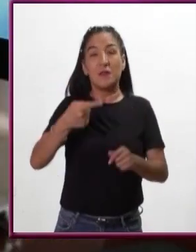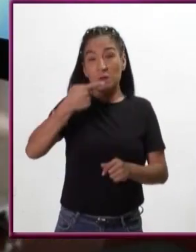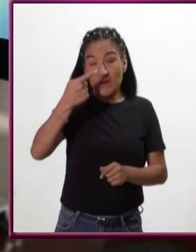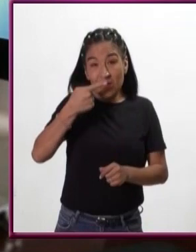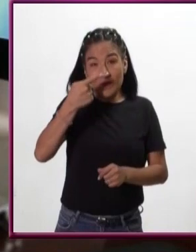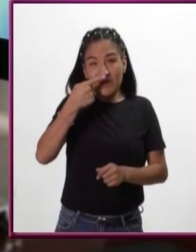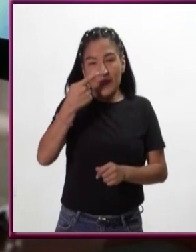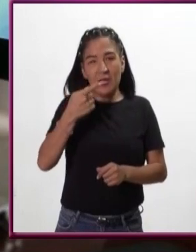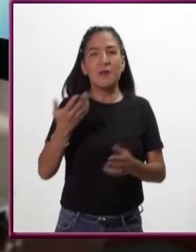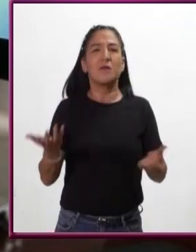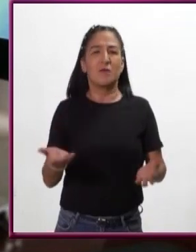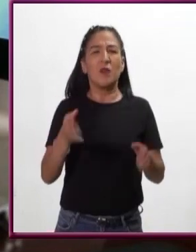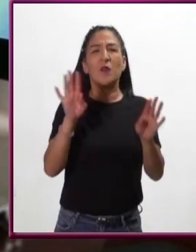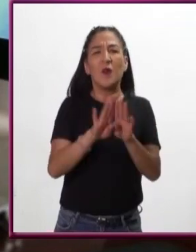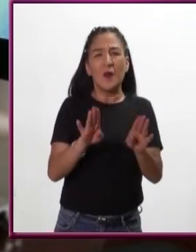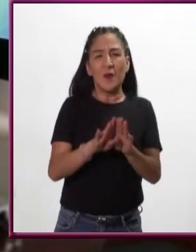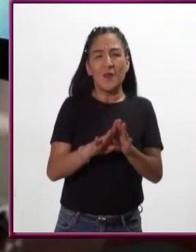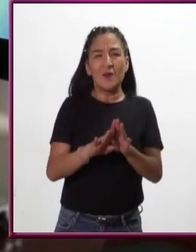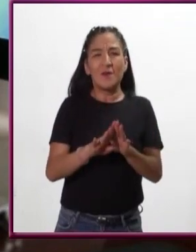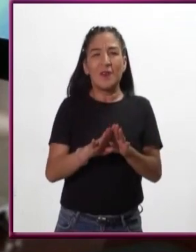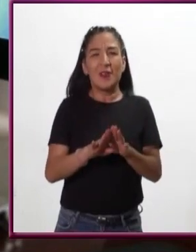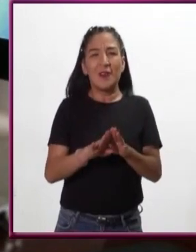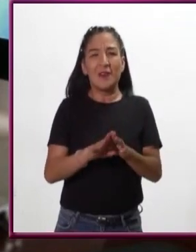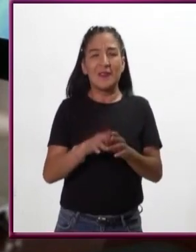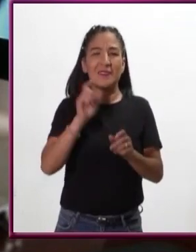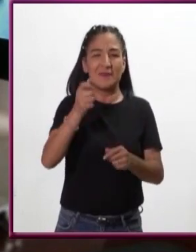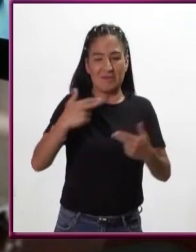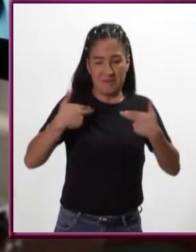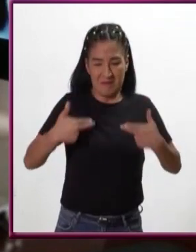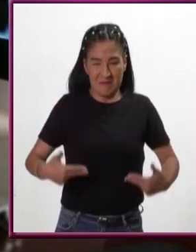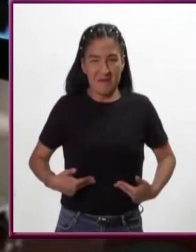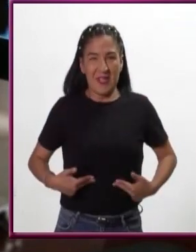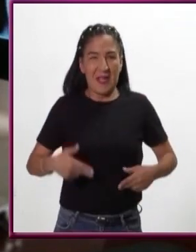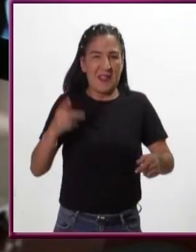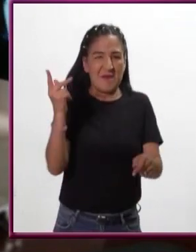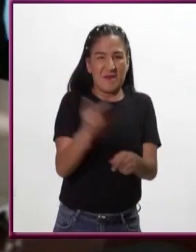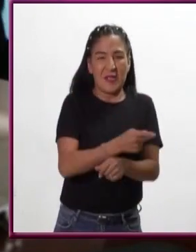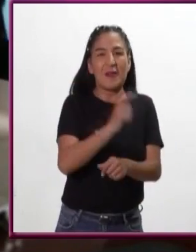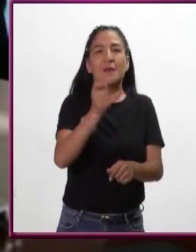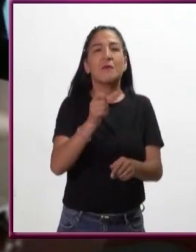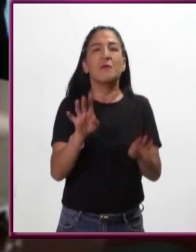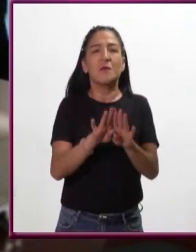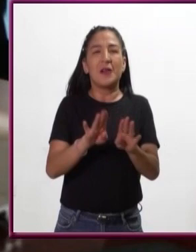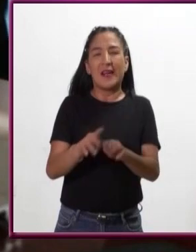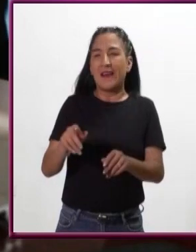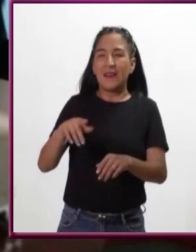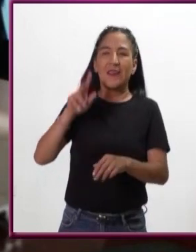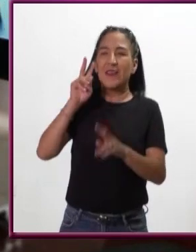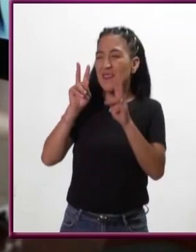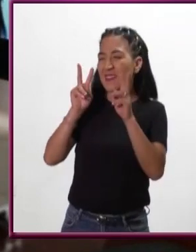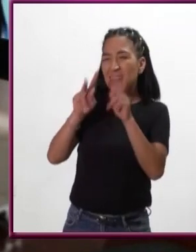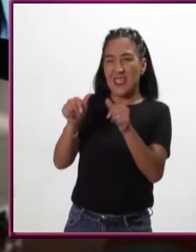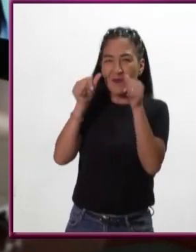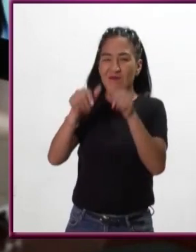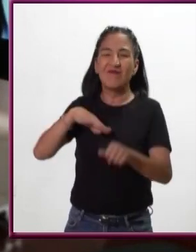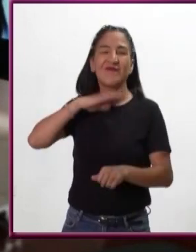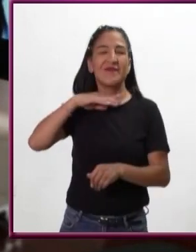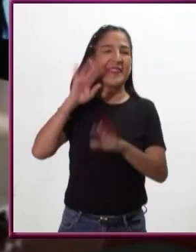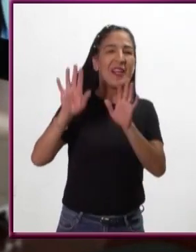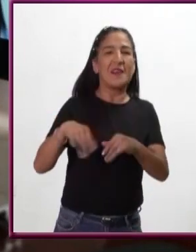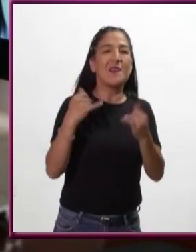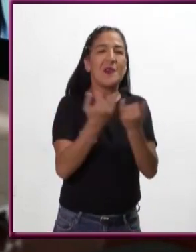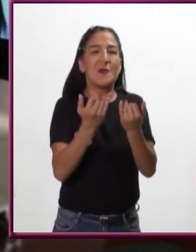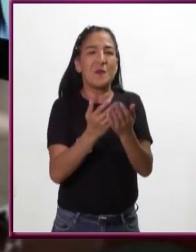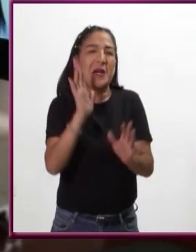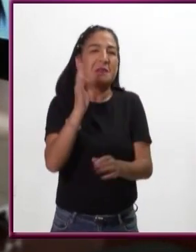del olfato, ocurre algo en los seres humanos, ¿no? No le prestamos mucha atención. Se puede decir